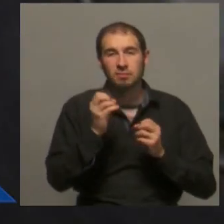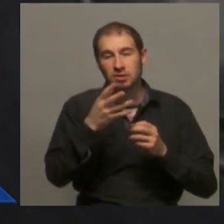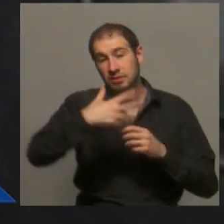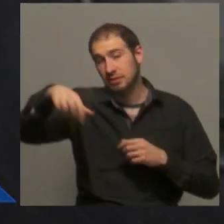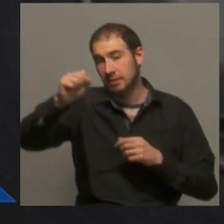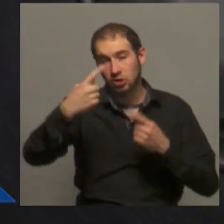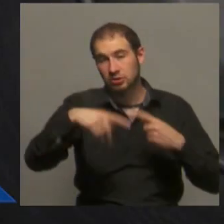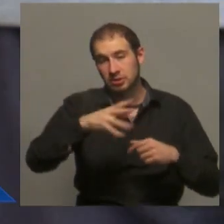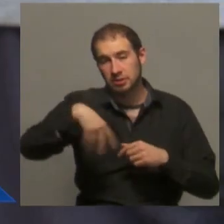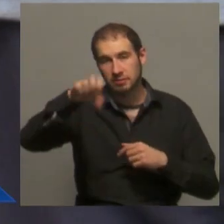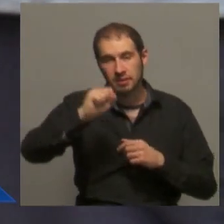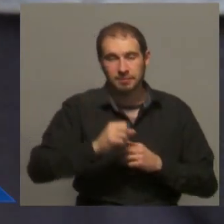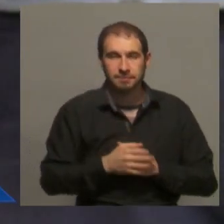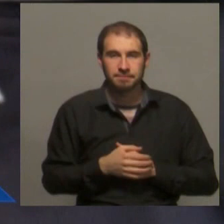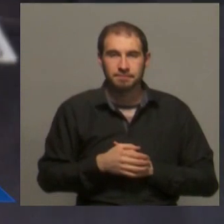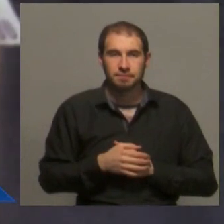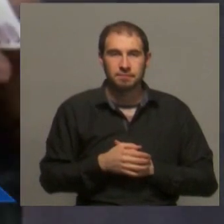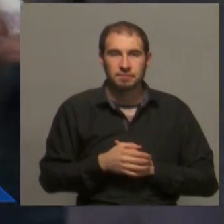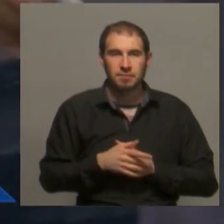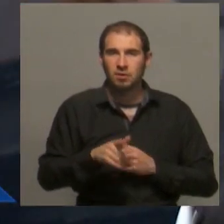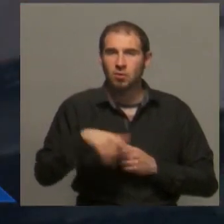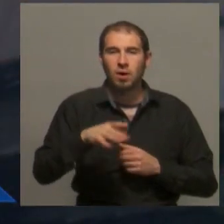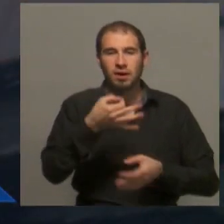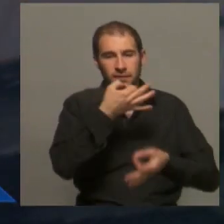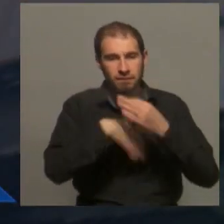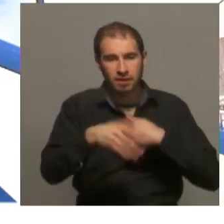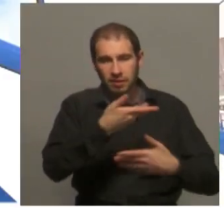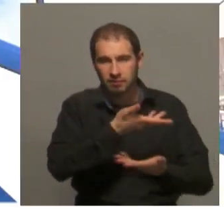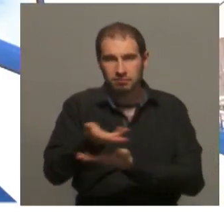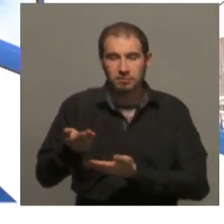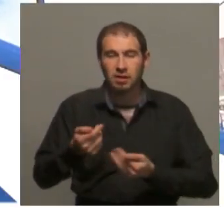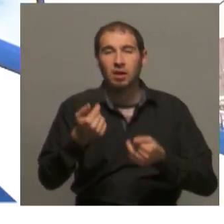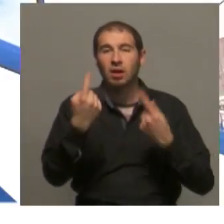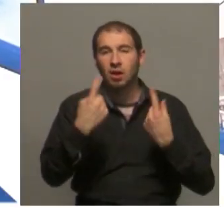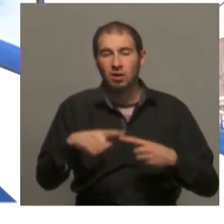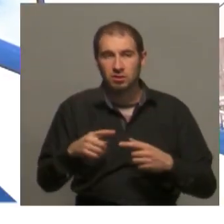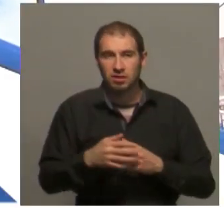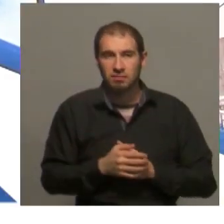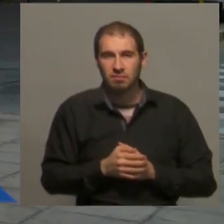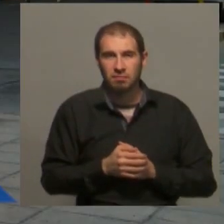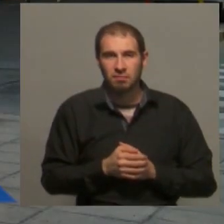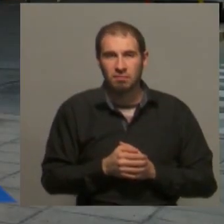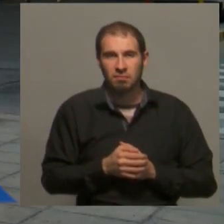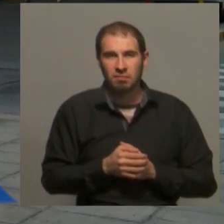transporte, en donde hay un canal de distribución y toda una situación